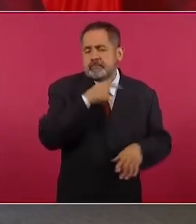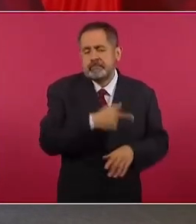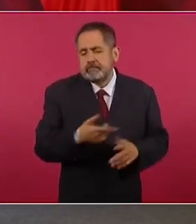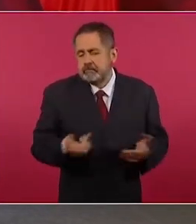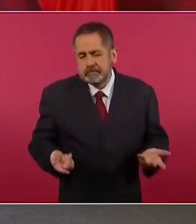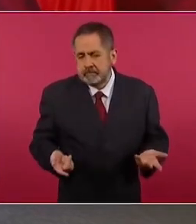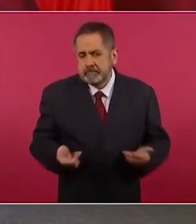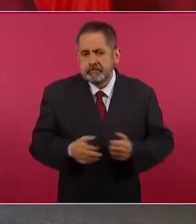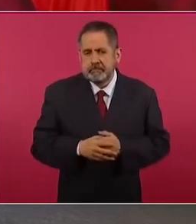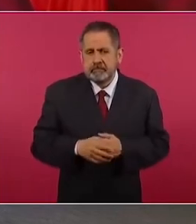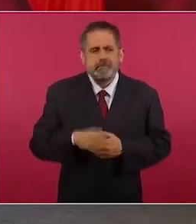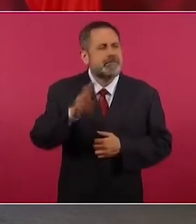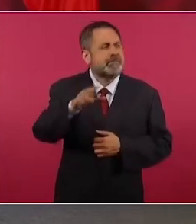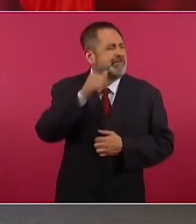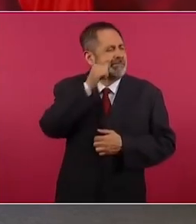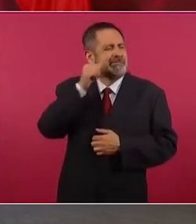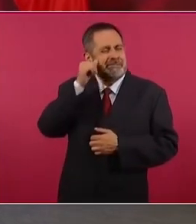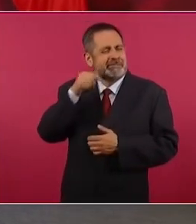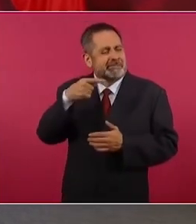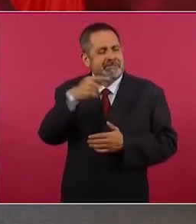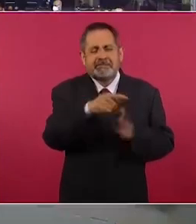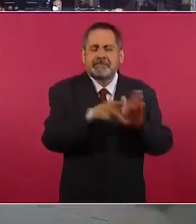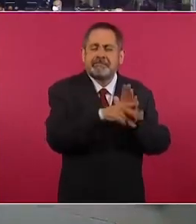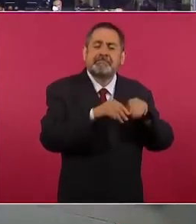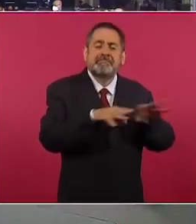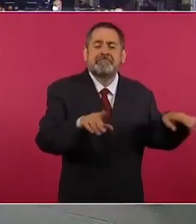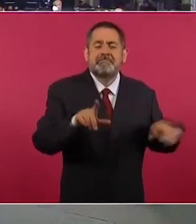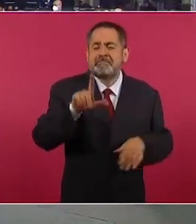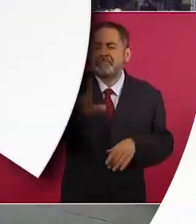Ahí apareció Leti,